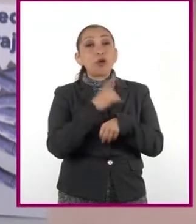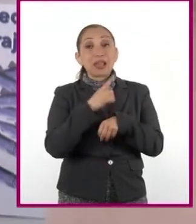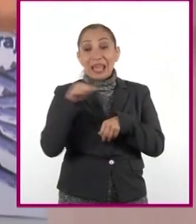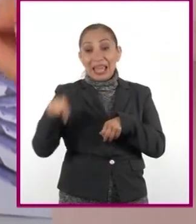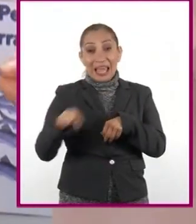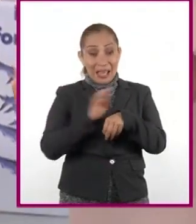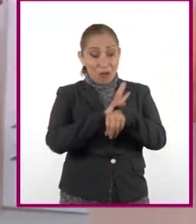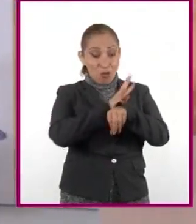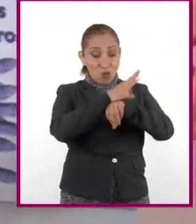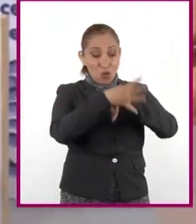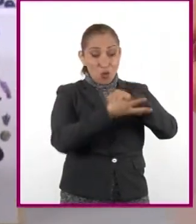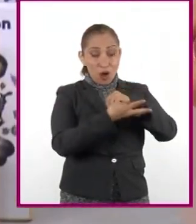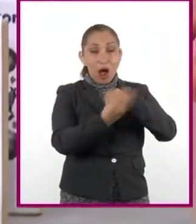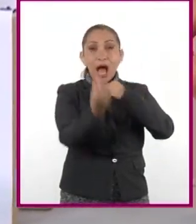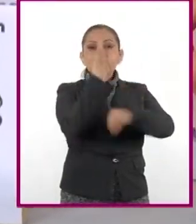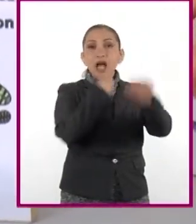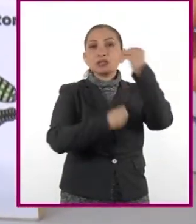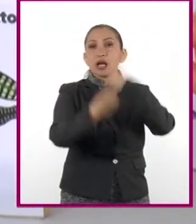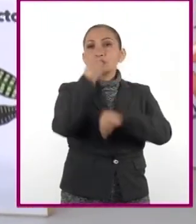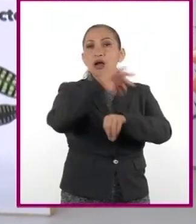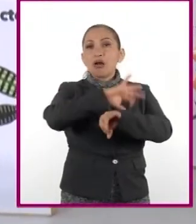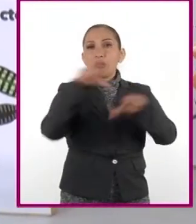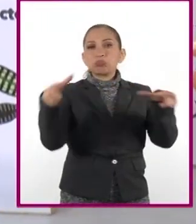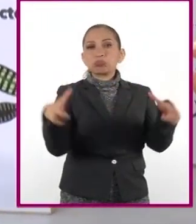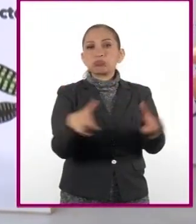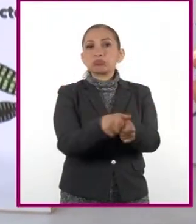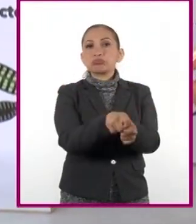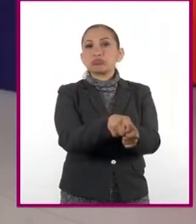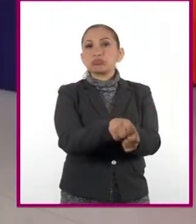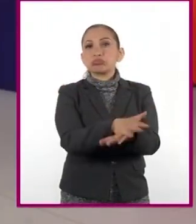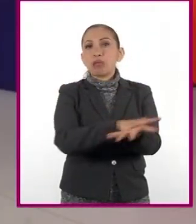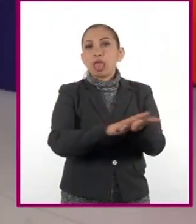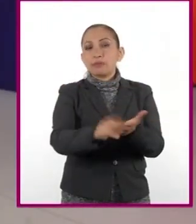los erizos se lo comieron todo.